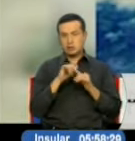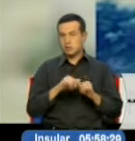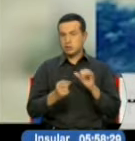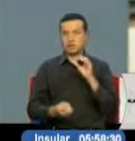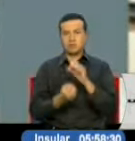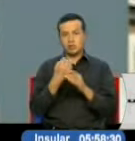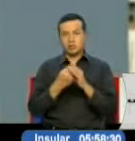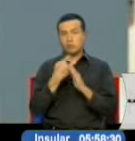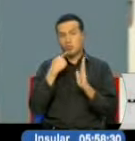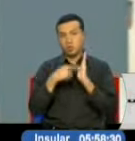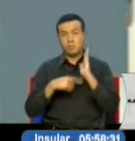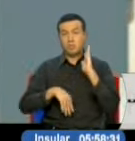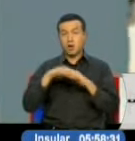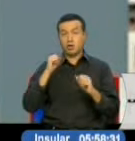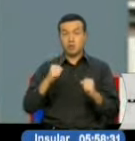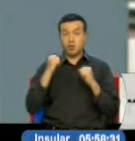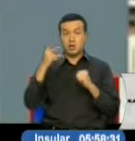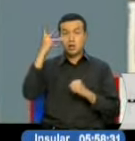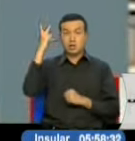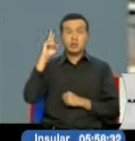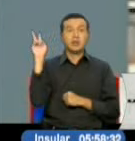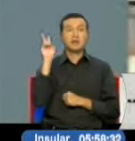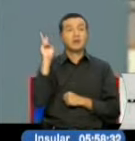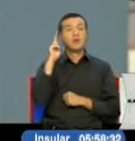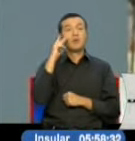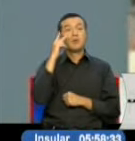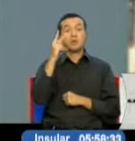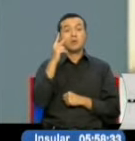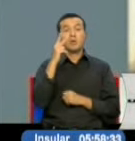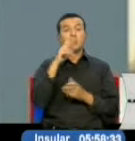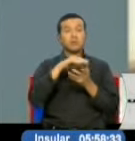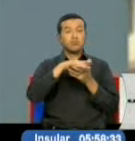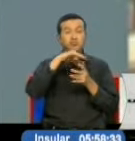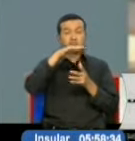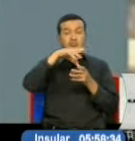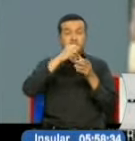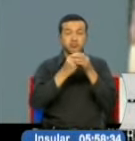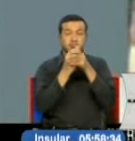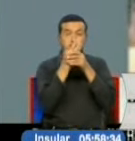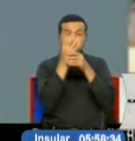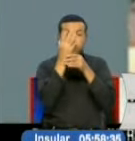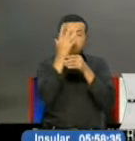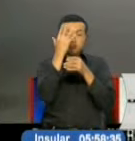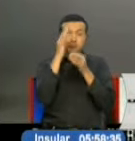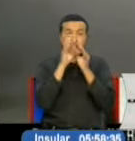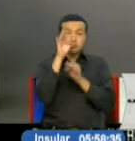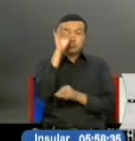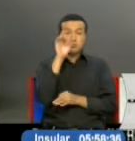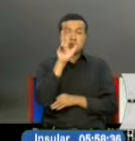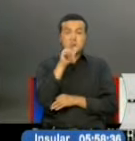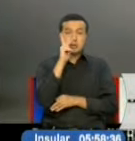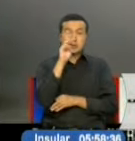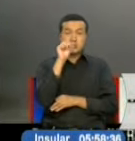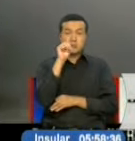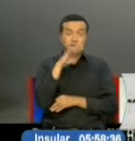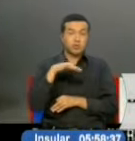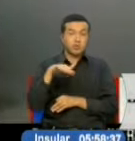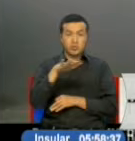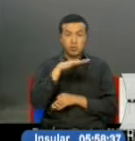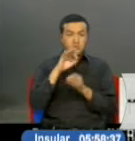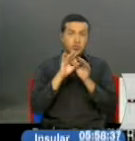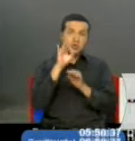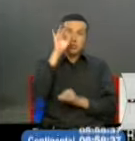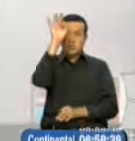de ellas, la más fuerte, ocurrió el pasado viernes con una columna de gases y ceniza que se elevó al menos hasta 3 kilómetros sobre el